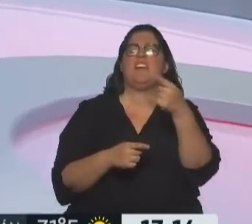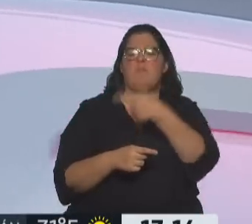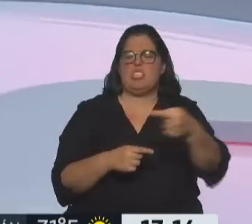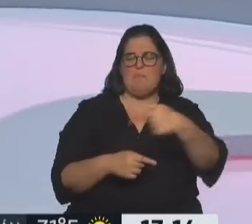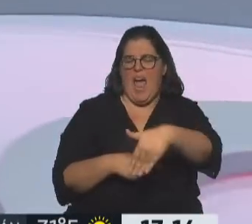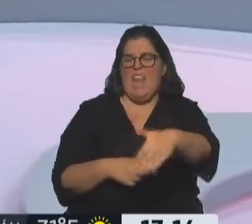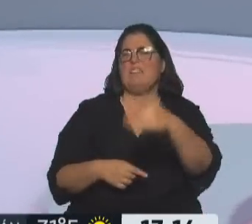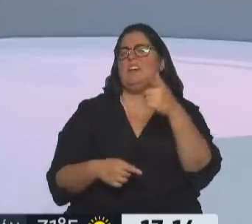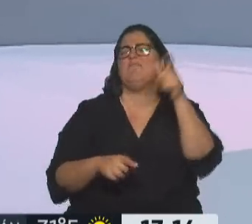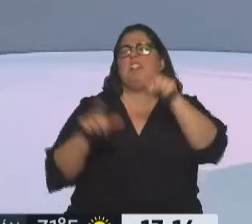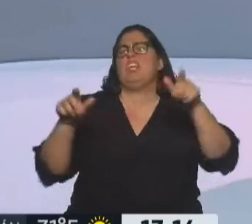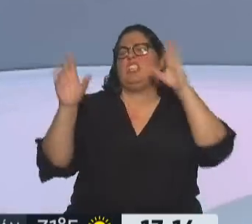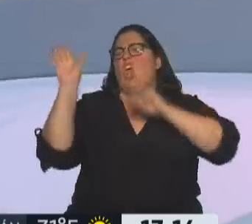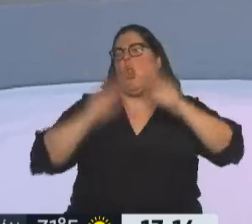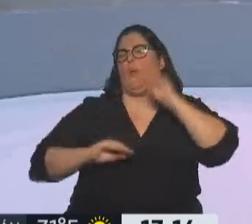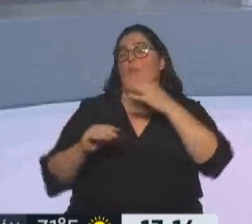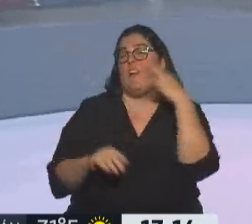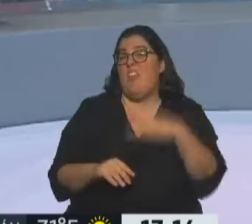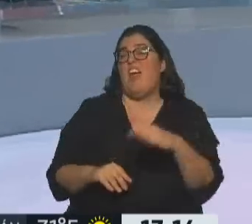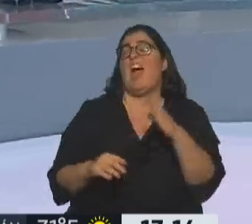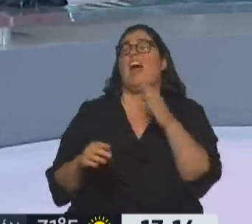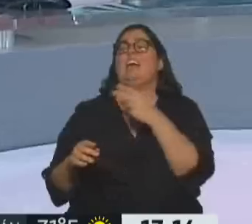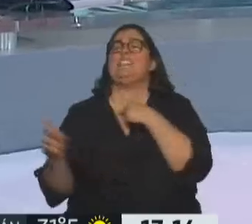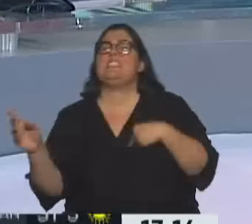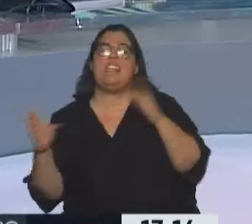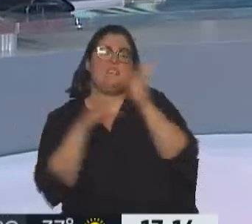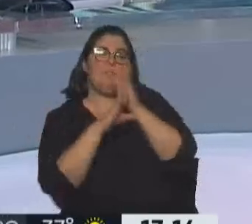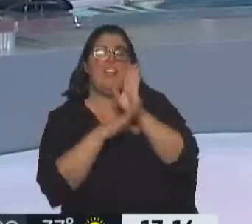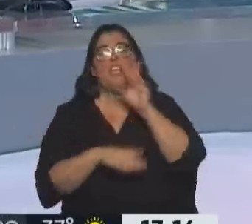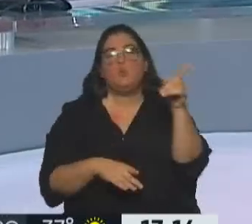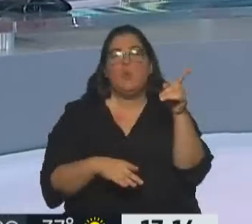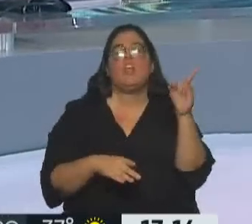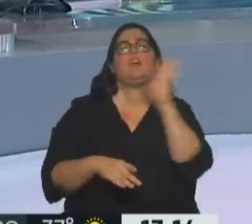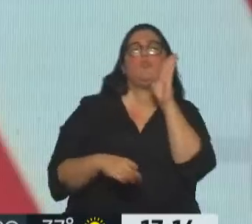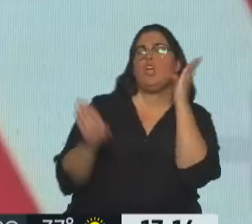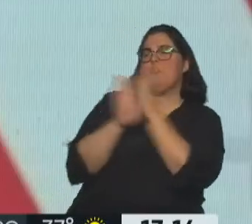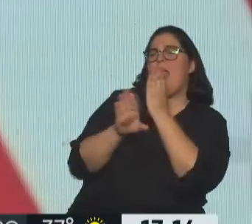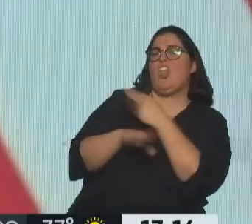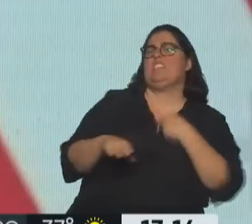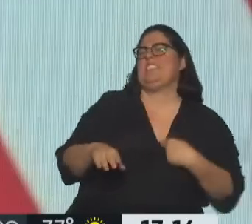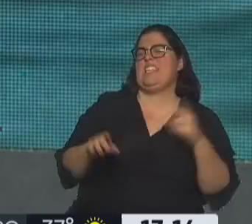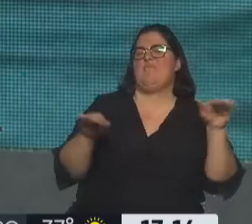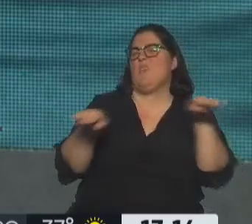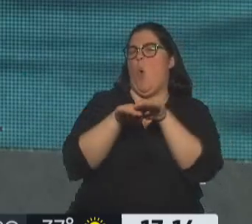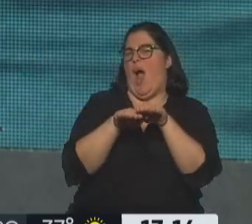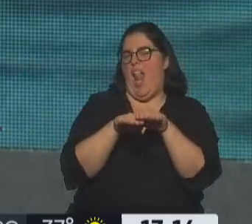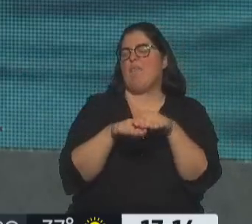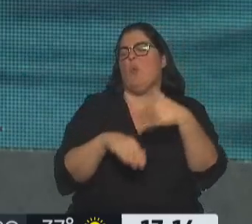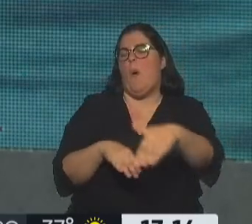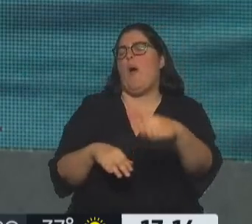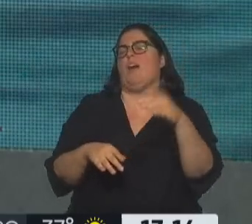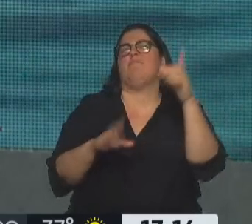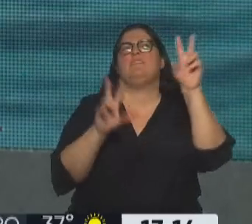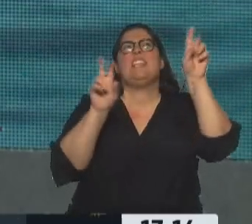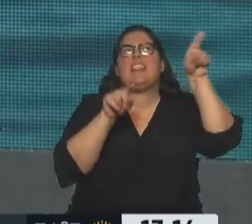en definitiva se espían ambos, se espían tanto China a Estados Unidos como Estados Unidos a China. Eso me pareció, digamos, ese punto